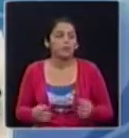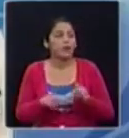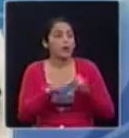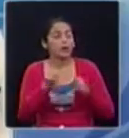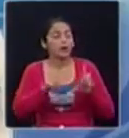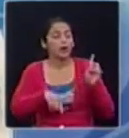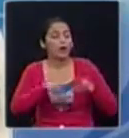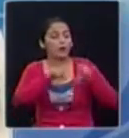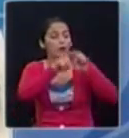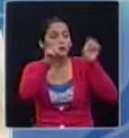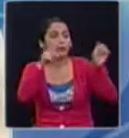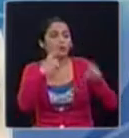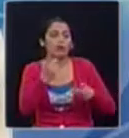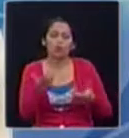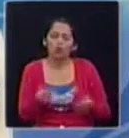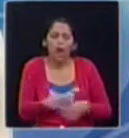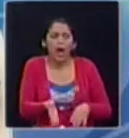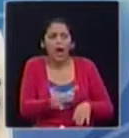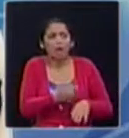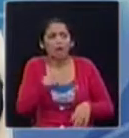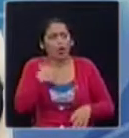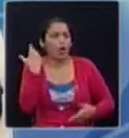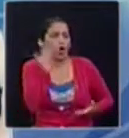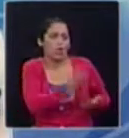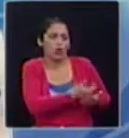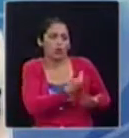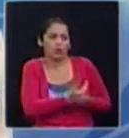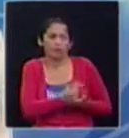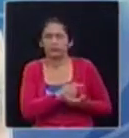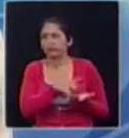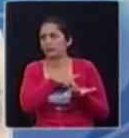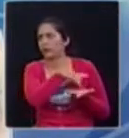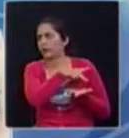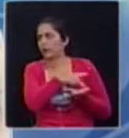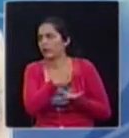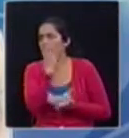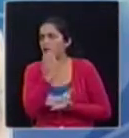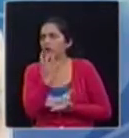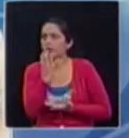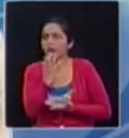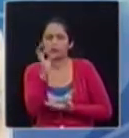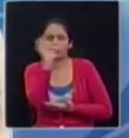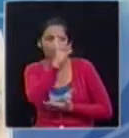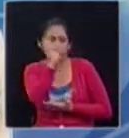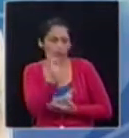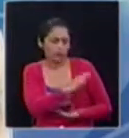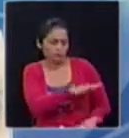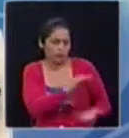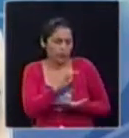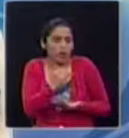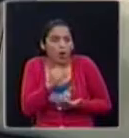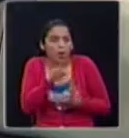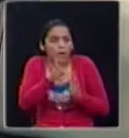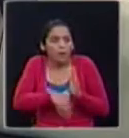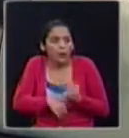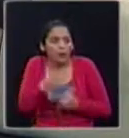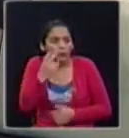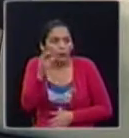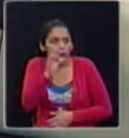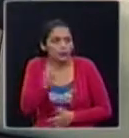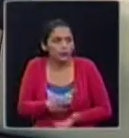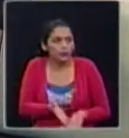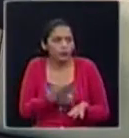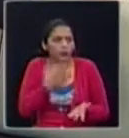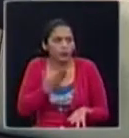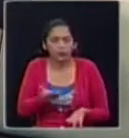dicen, nosotros compramos a nuestros proveedores un determinado stock con un IVA 14%, entonces, ¿qué hacemos con ello? No pasa nada porque van a tener